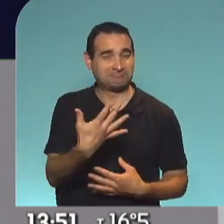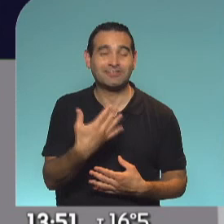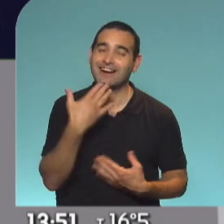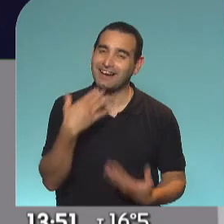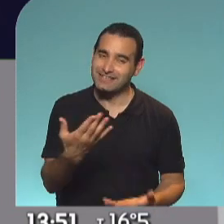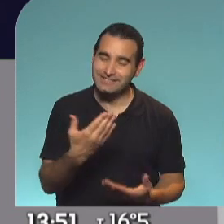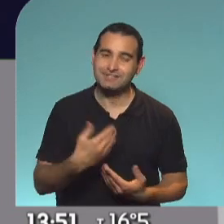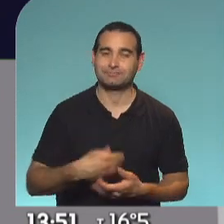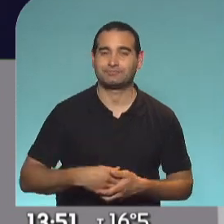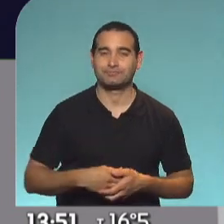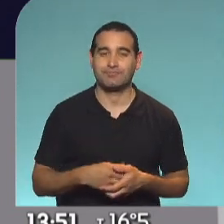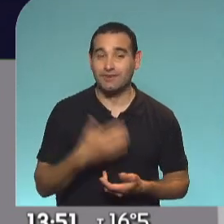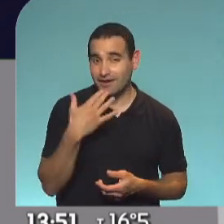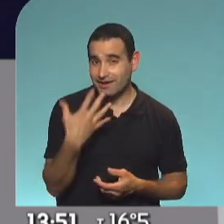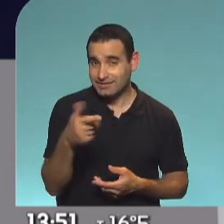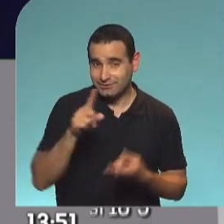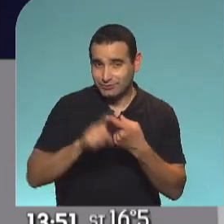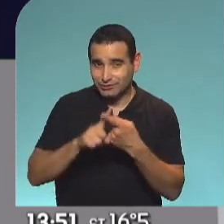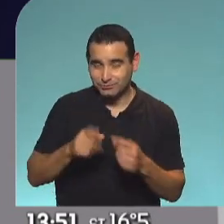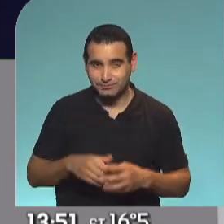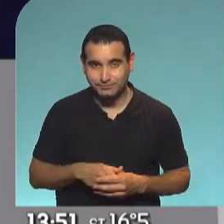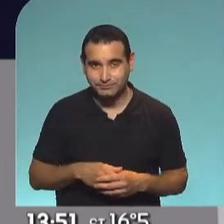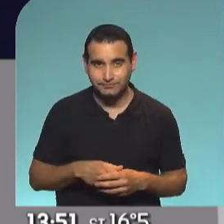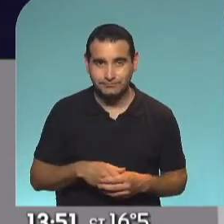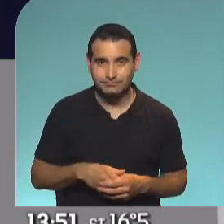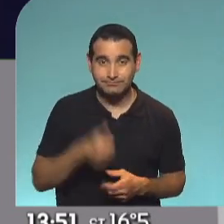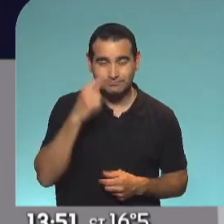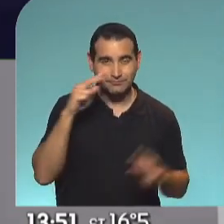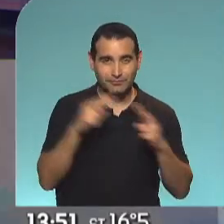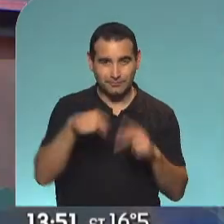recordarla y, bueno, gracias por estar con nosotros. Hasta mañana, Maga. Hasta mañana.